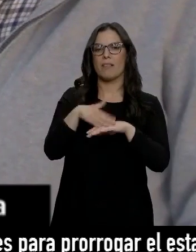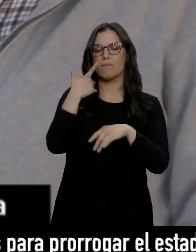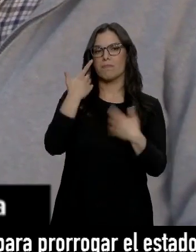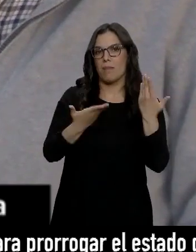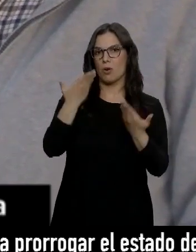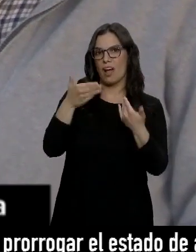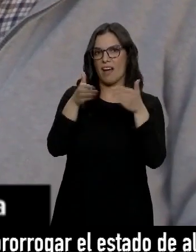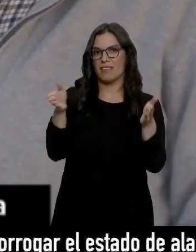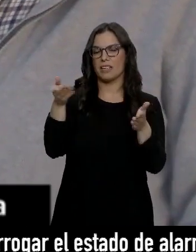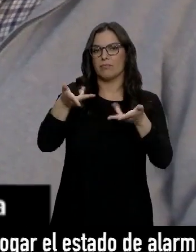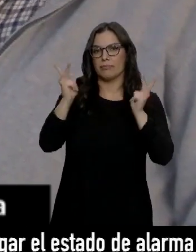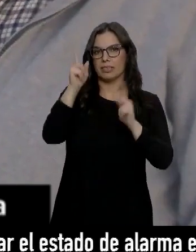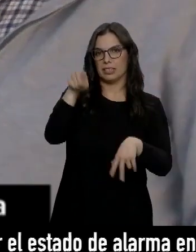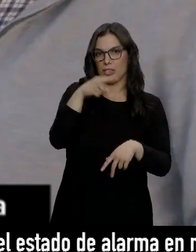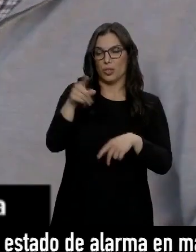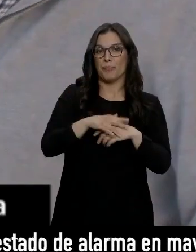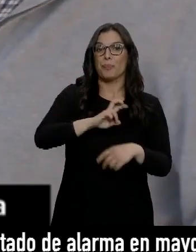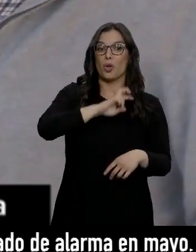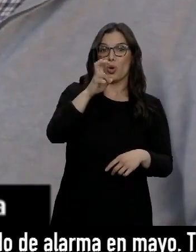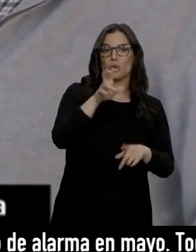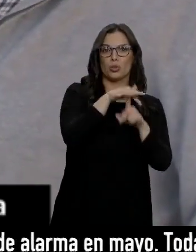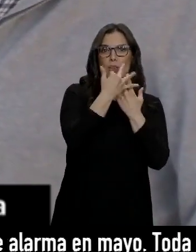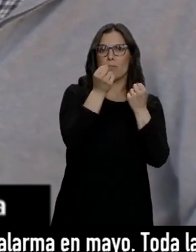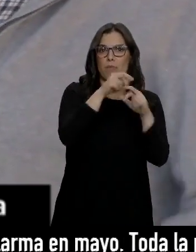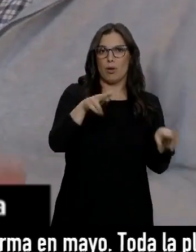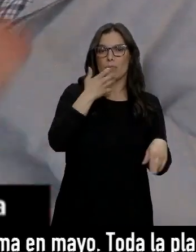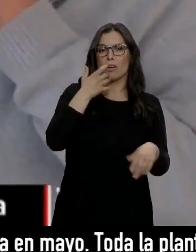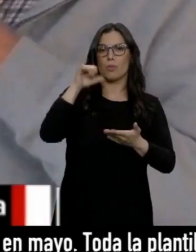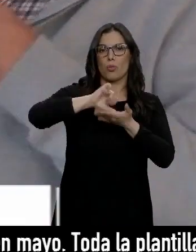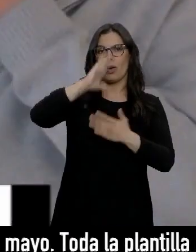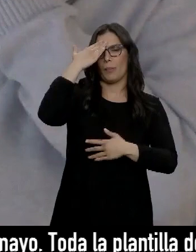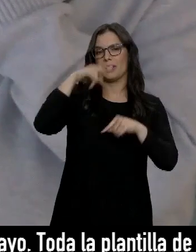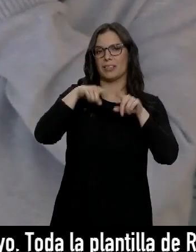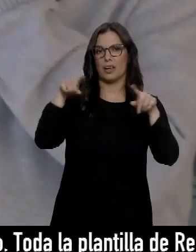la reapertura. Otros municipios empeoran, es el caso de Segovia capital.